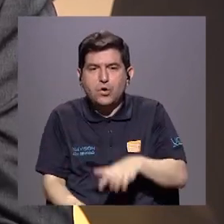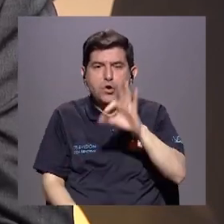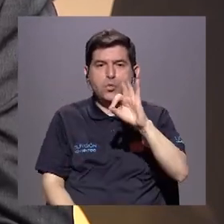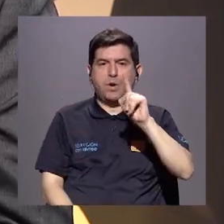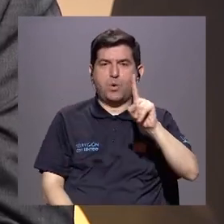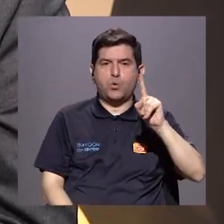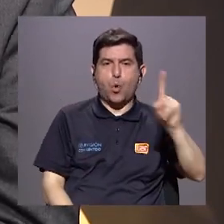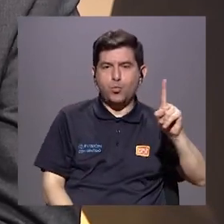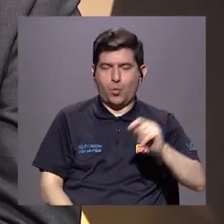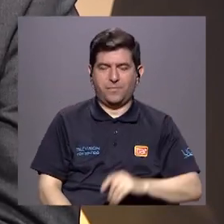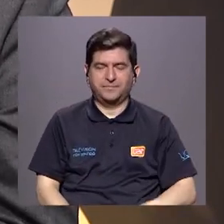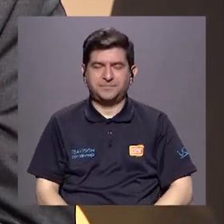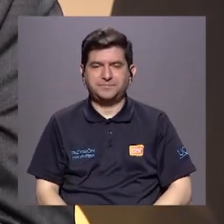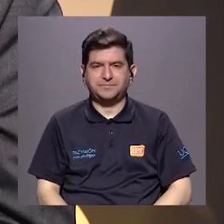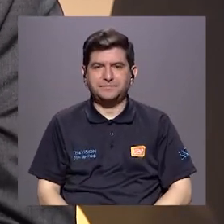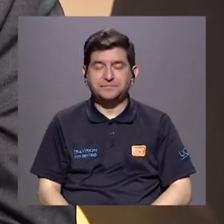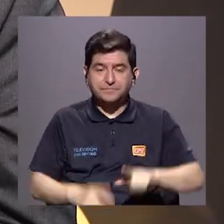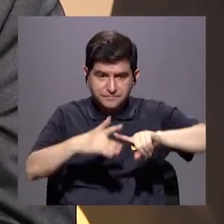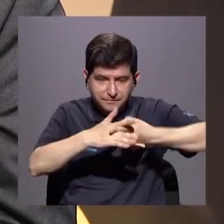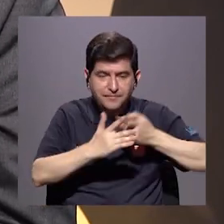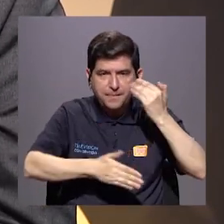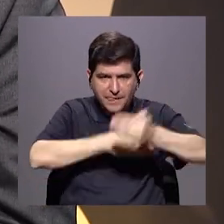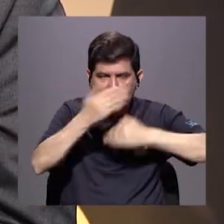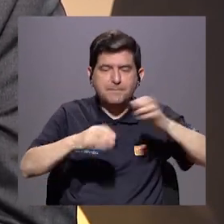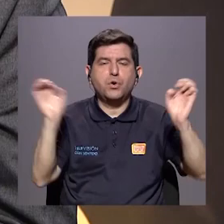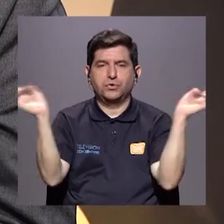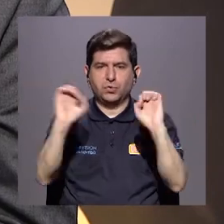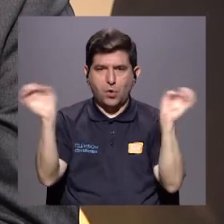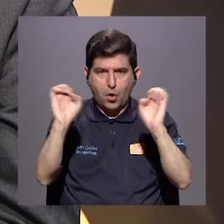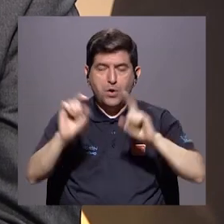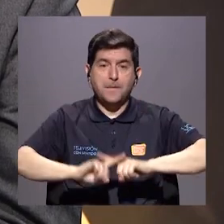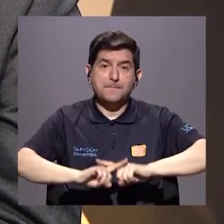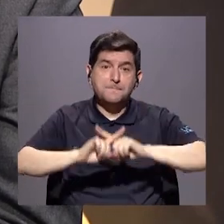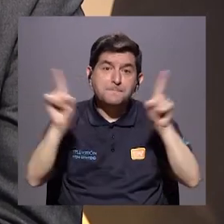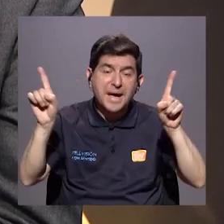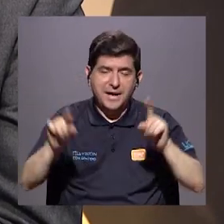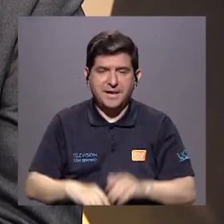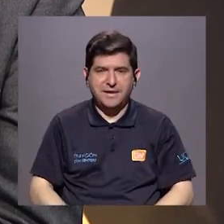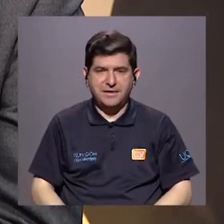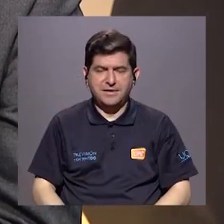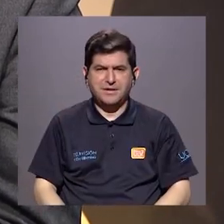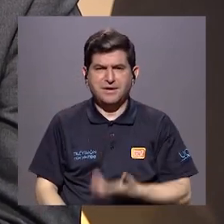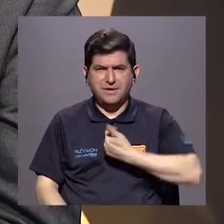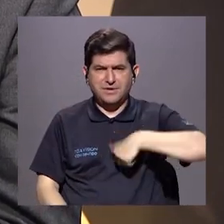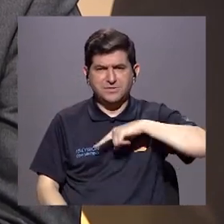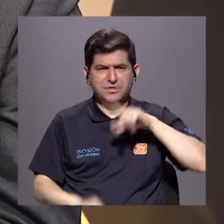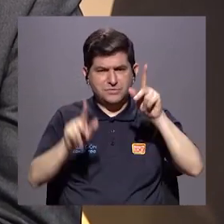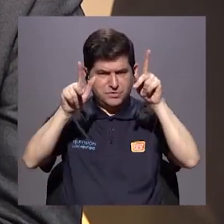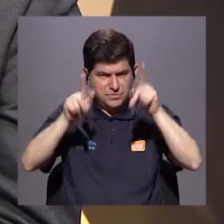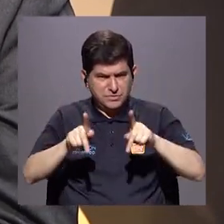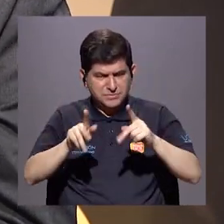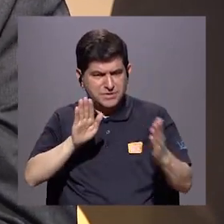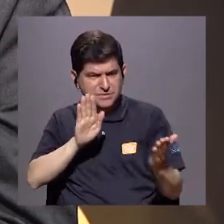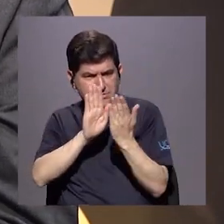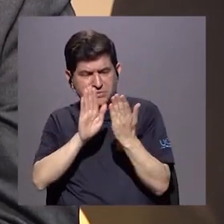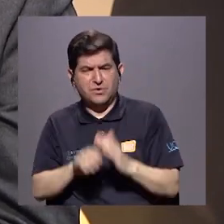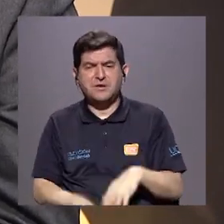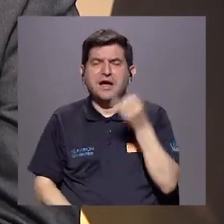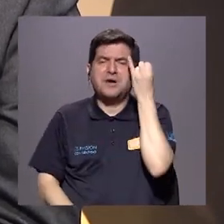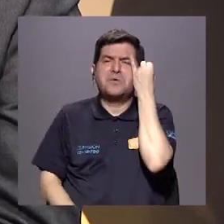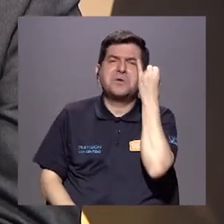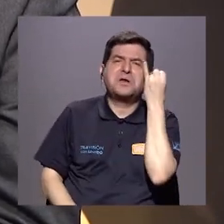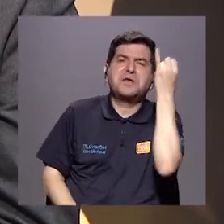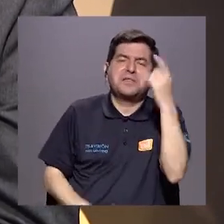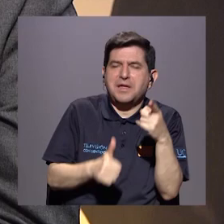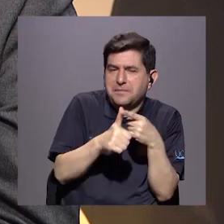911 para que se introduzca un protocolo de emergencia pero más allá de eso si estamos frente a una persona que digamos está en ideación